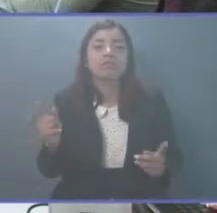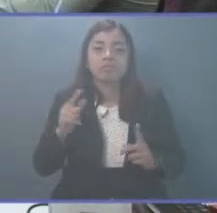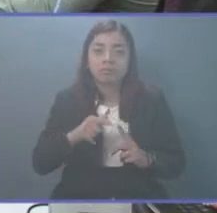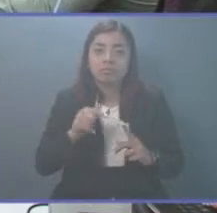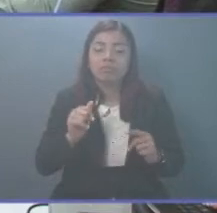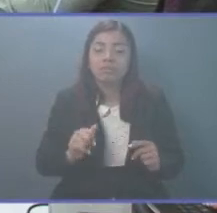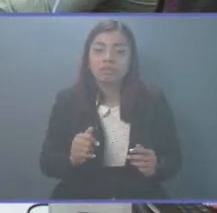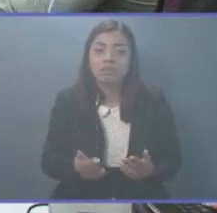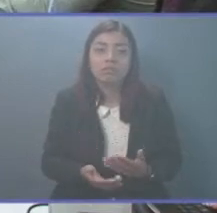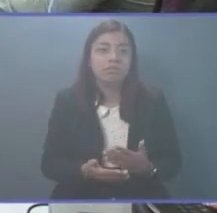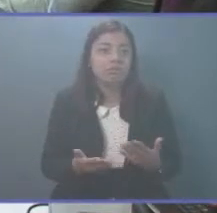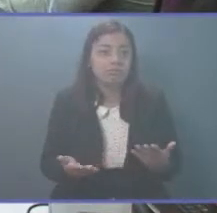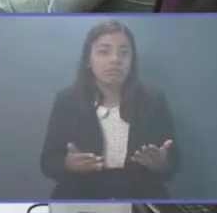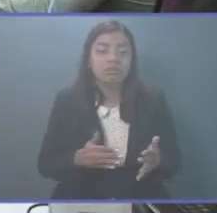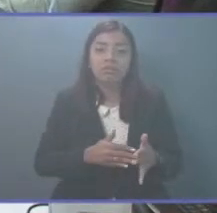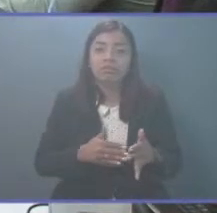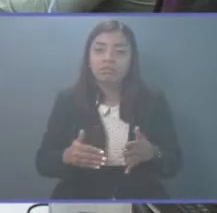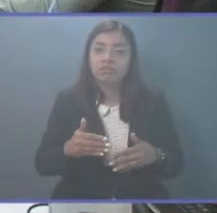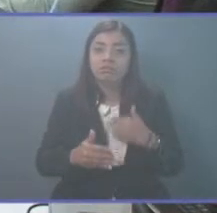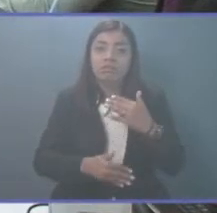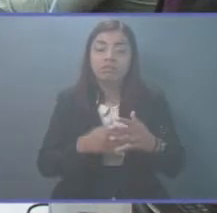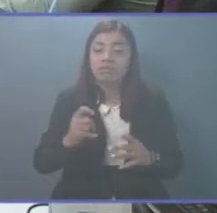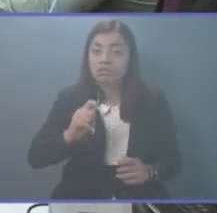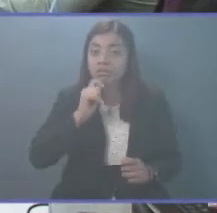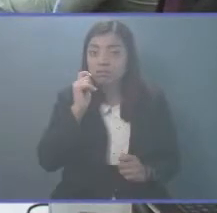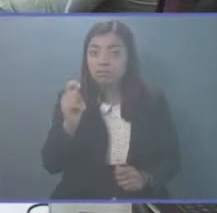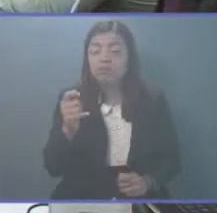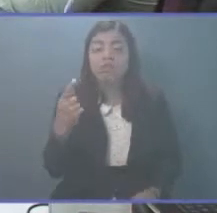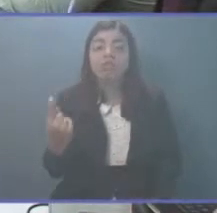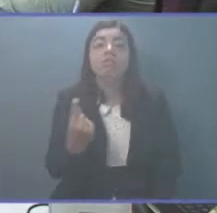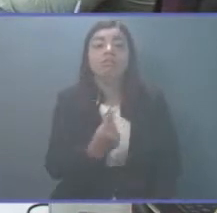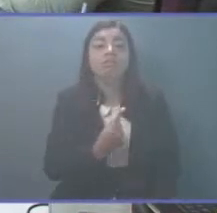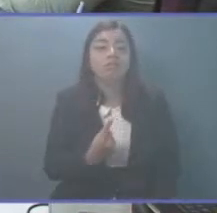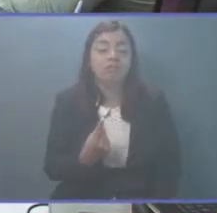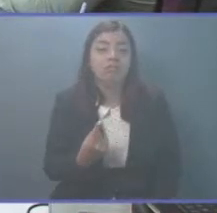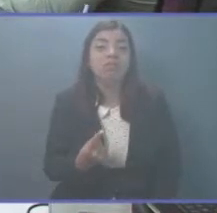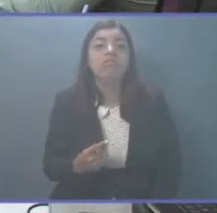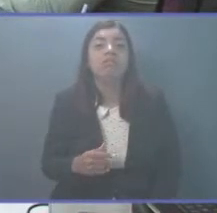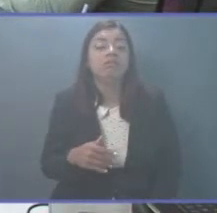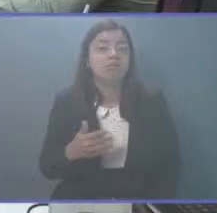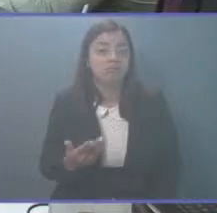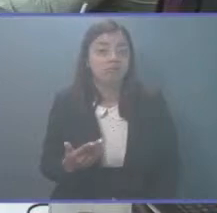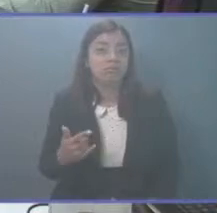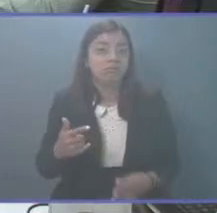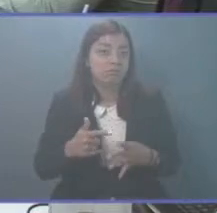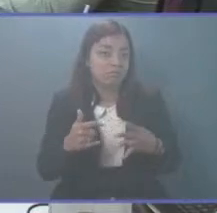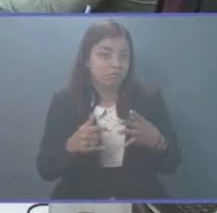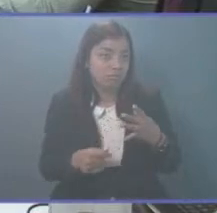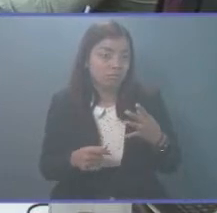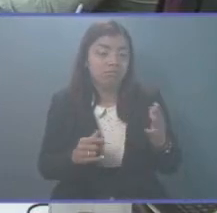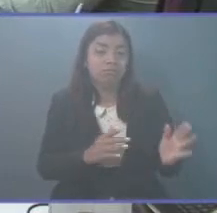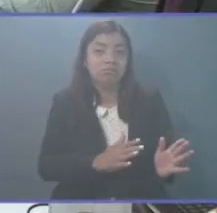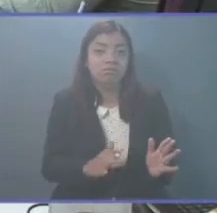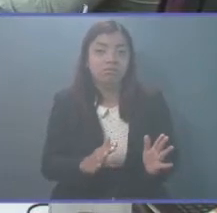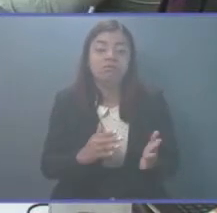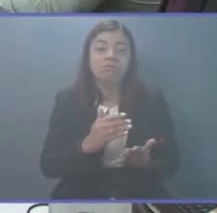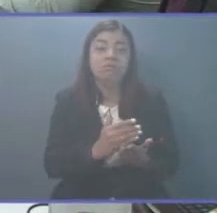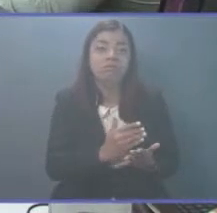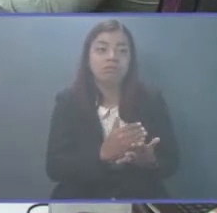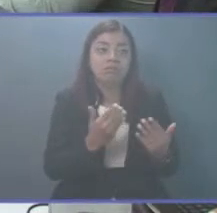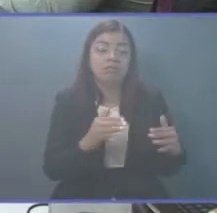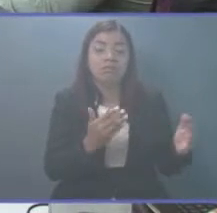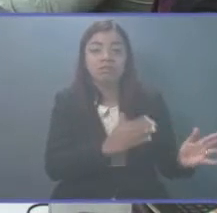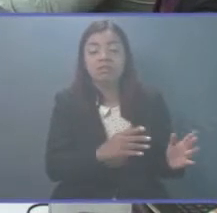cuyos casos han iniciado por denuncias de estas personas. Así se realizaron las diligencias y se presentaron los casos a los